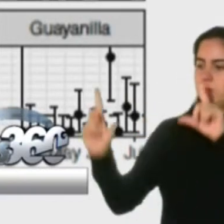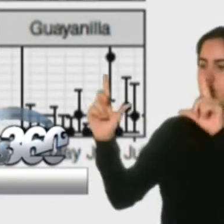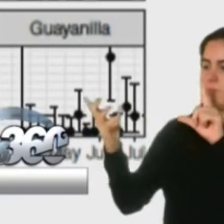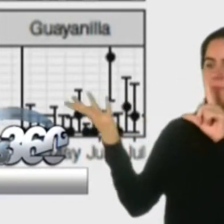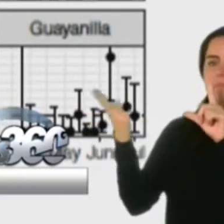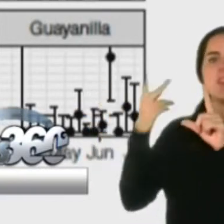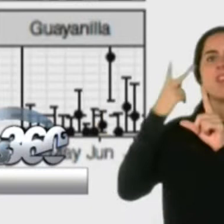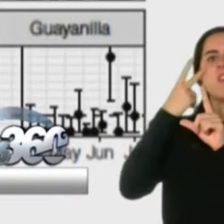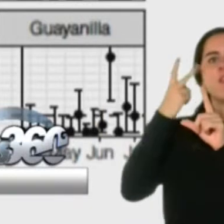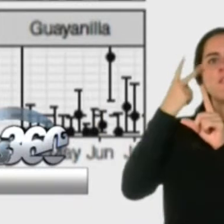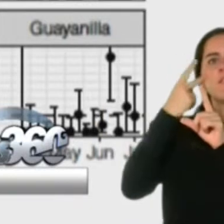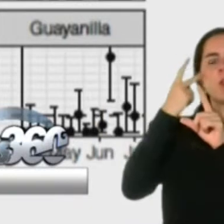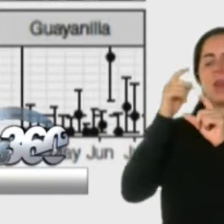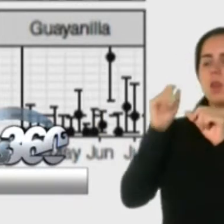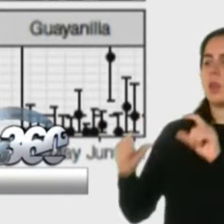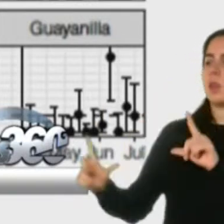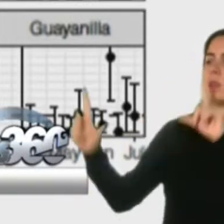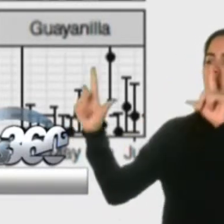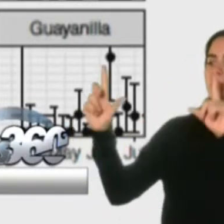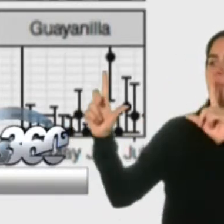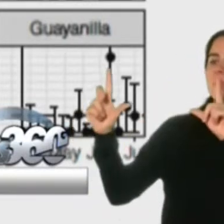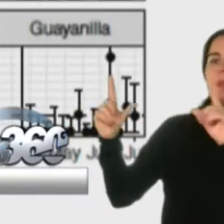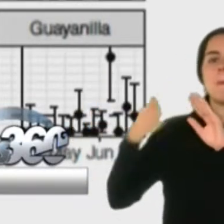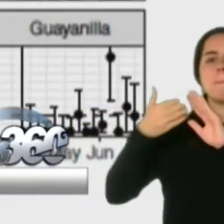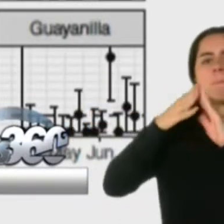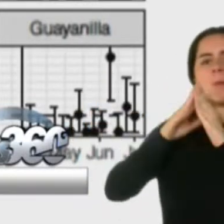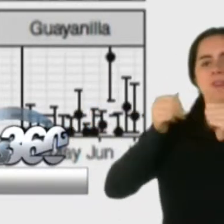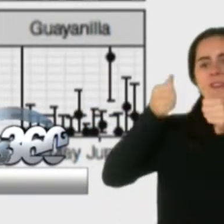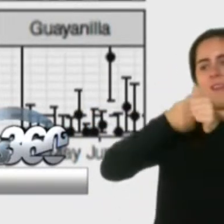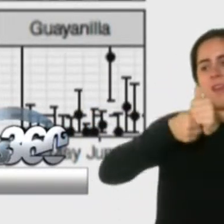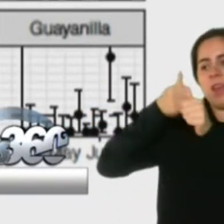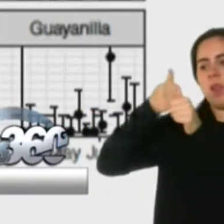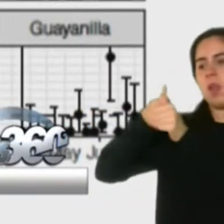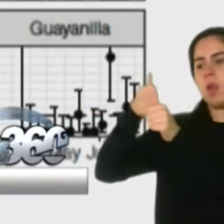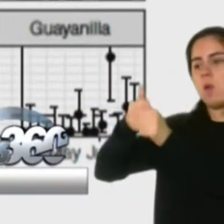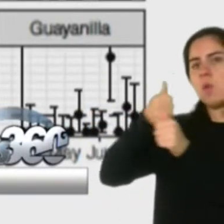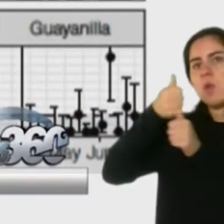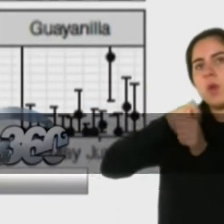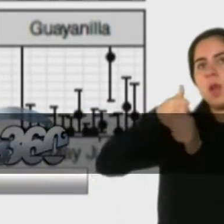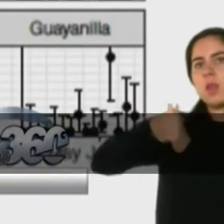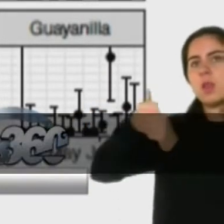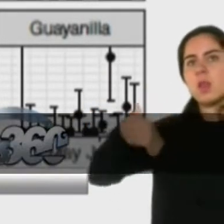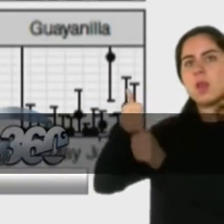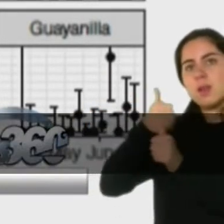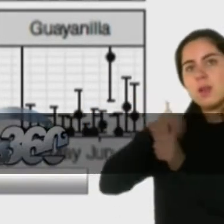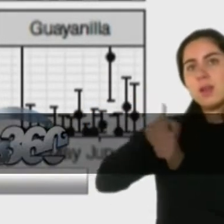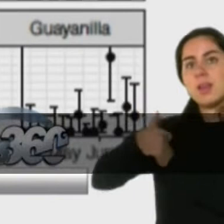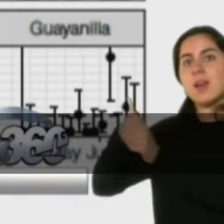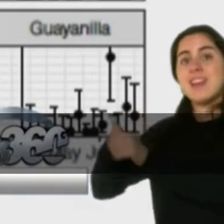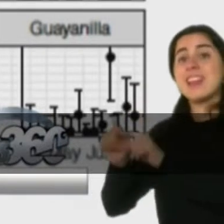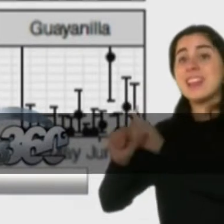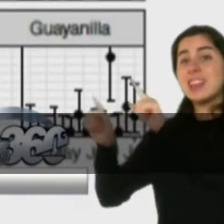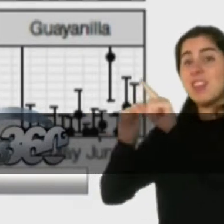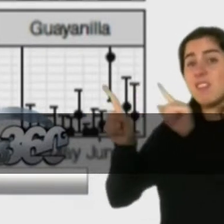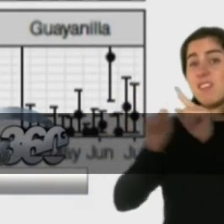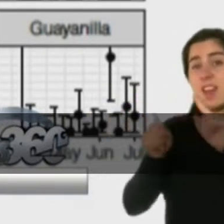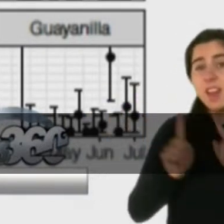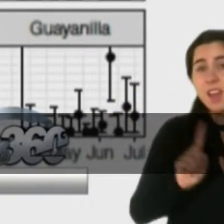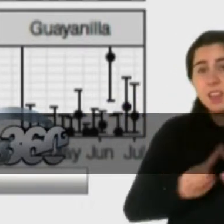pueden ver en sus pantallas que cada uno de los municipios es diferente y que tenemos que tener eso en cuenta cuando tengamos que